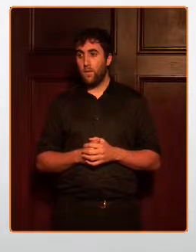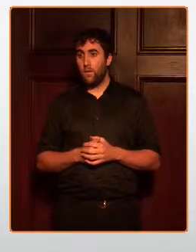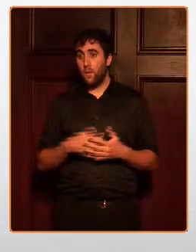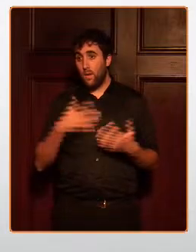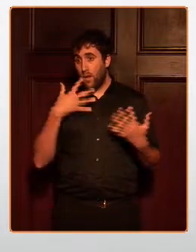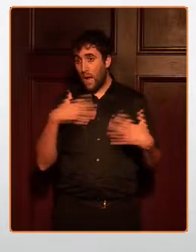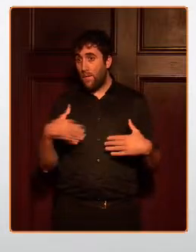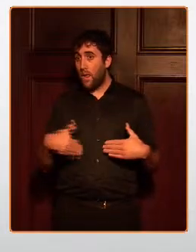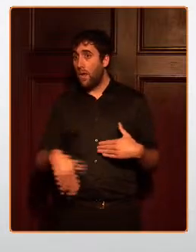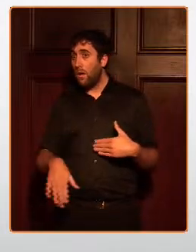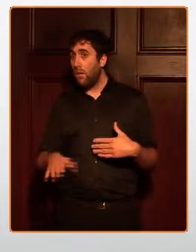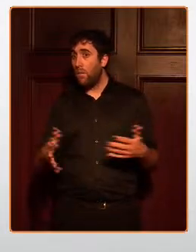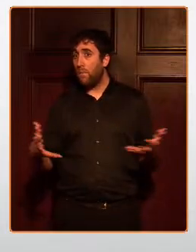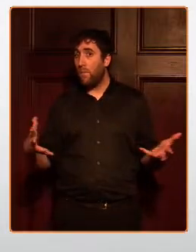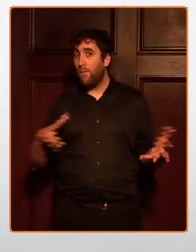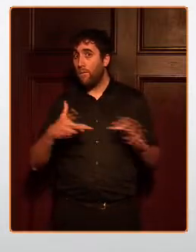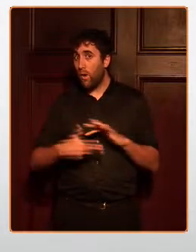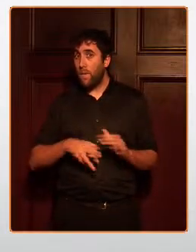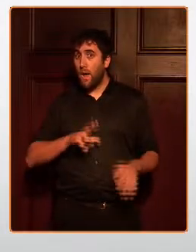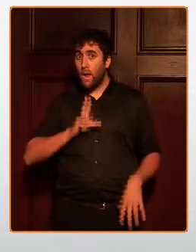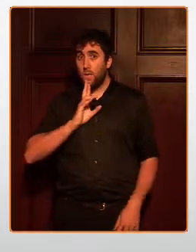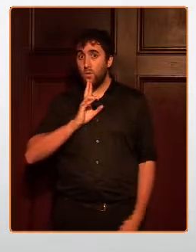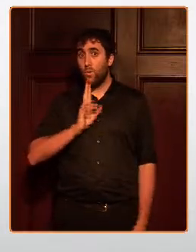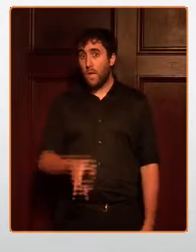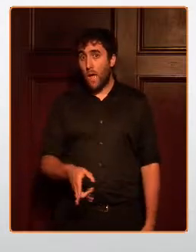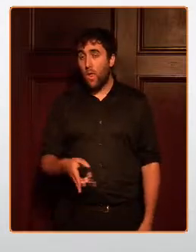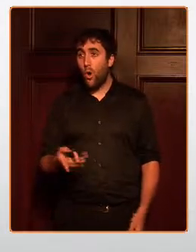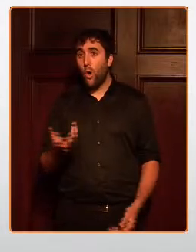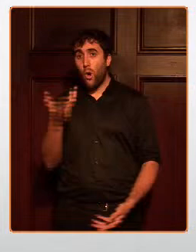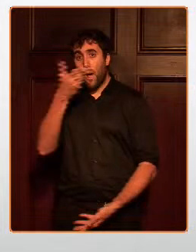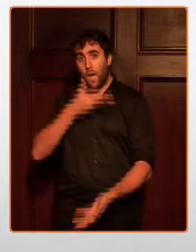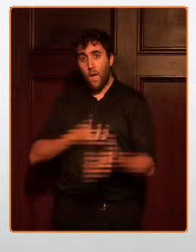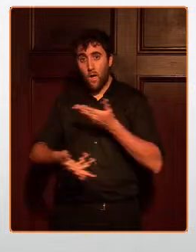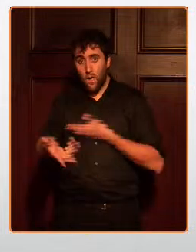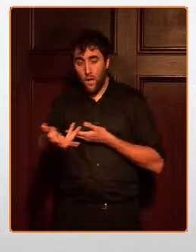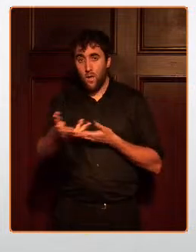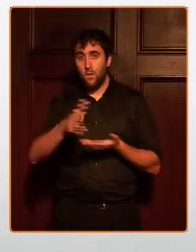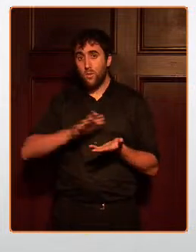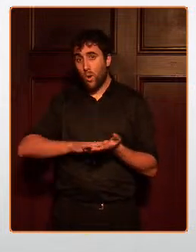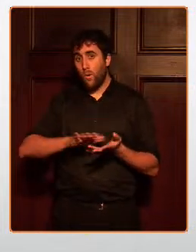estará dando resultados o retroalimentación